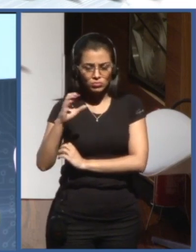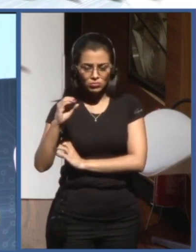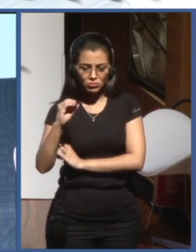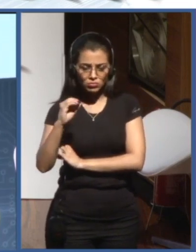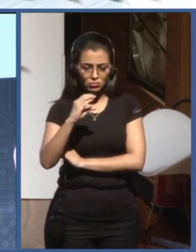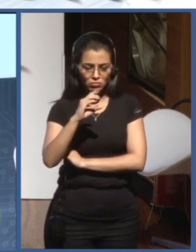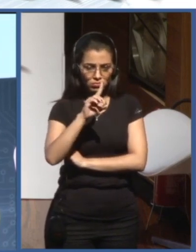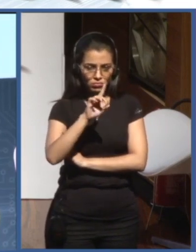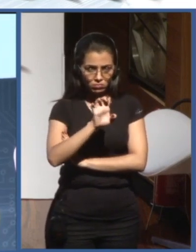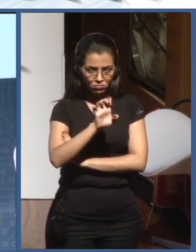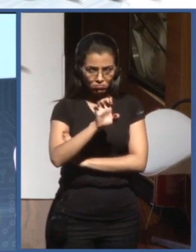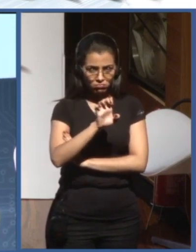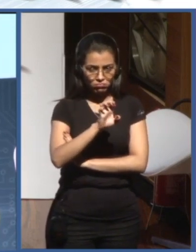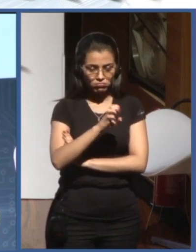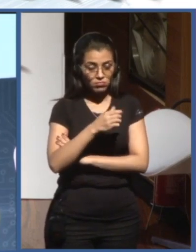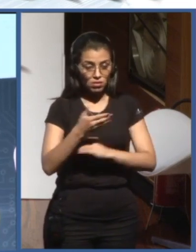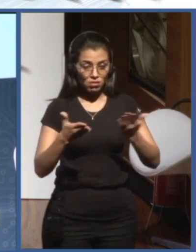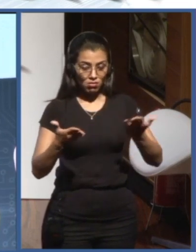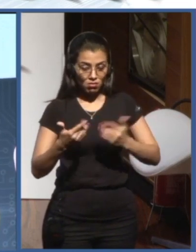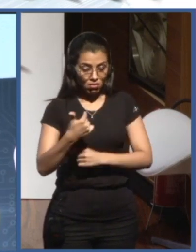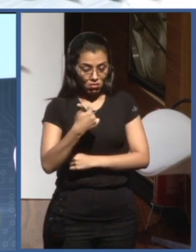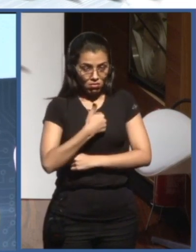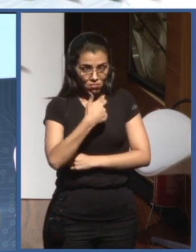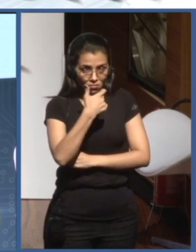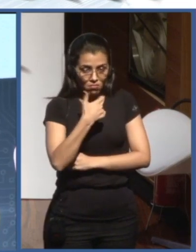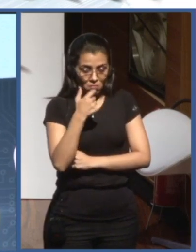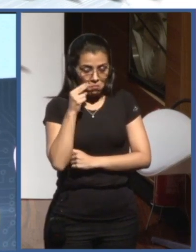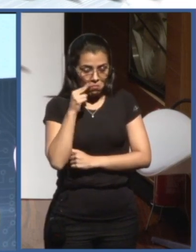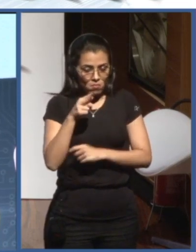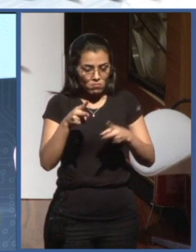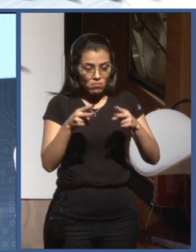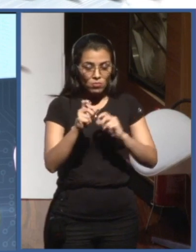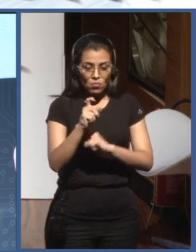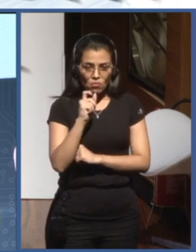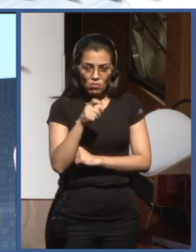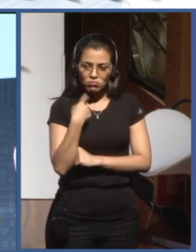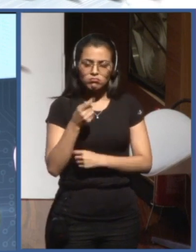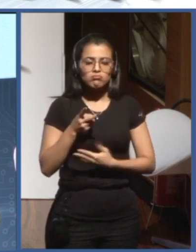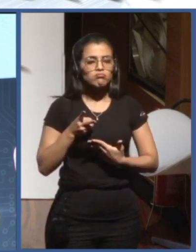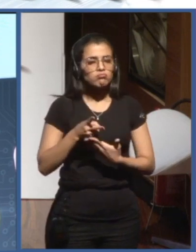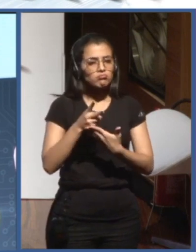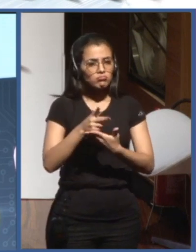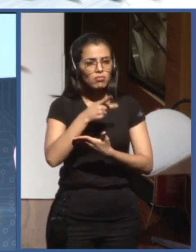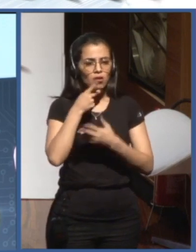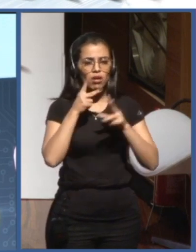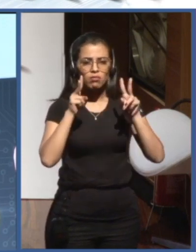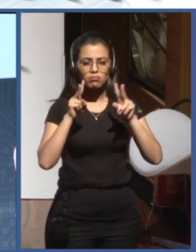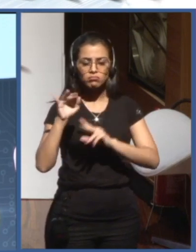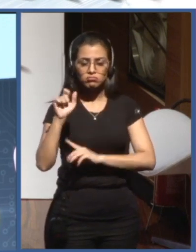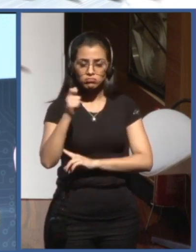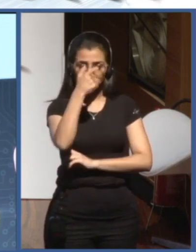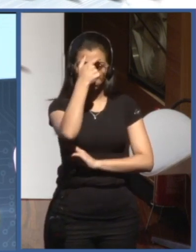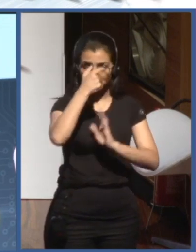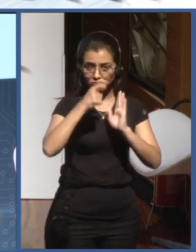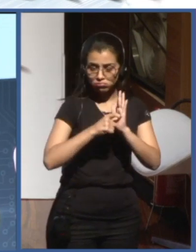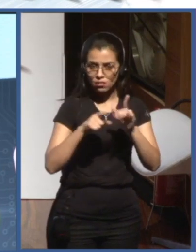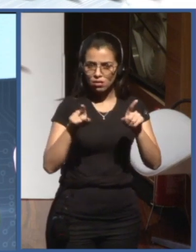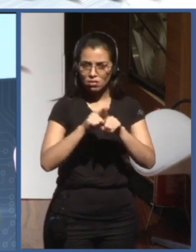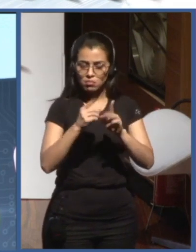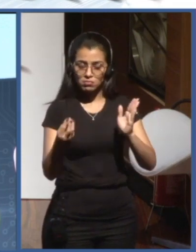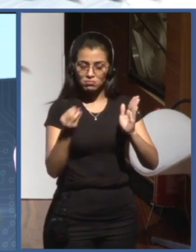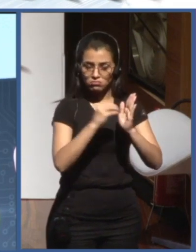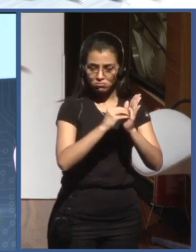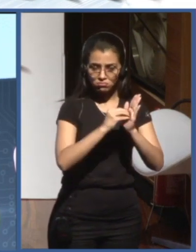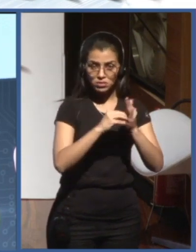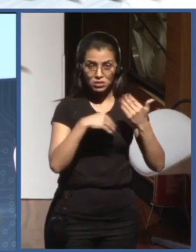recruited continue talking about AI to move on to implementation there as well and so to that degree you have China engaged in